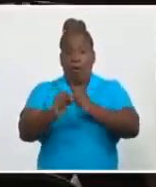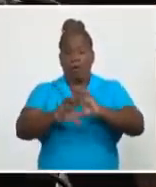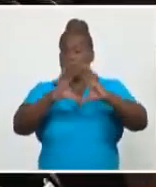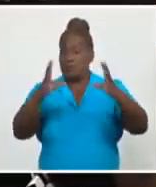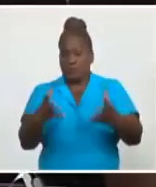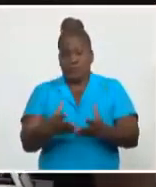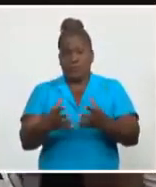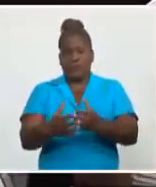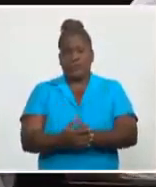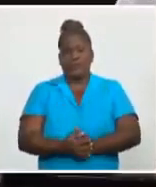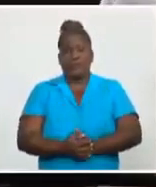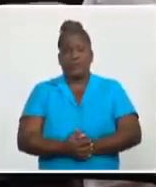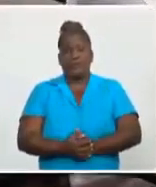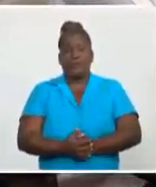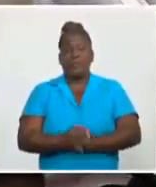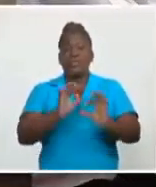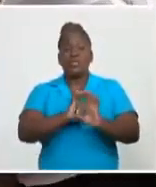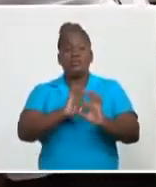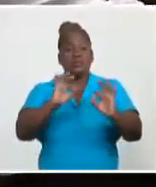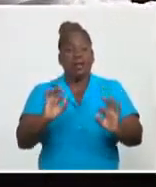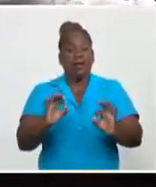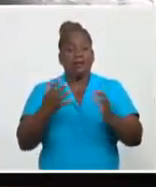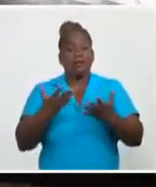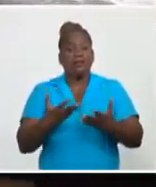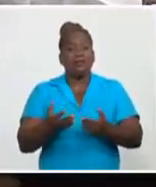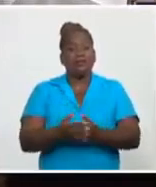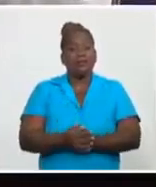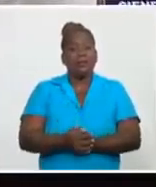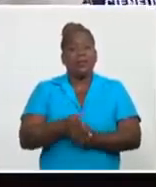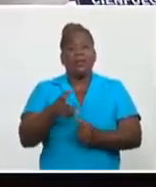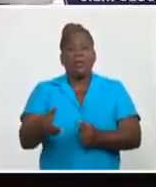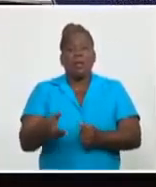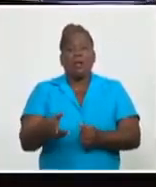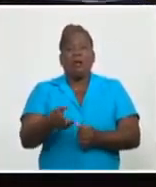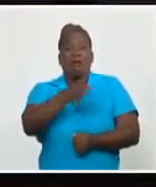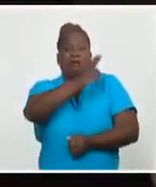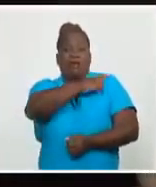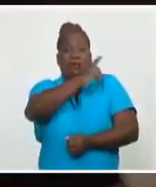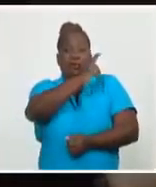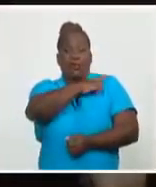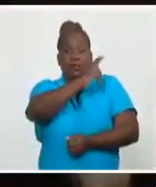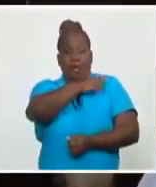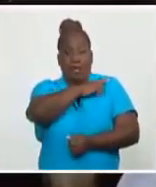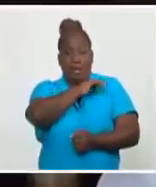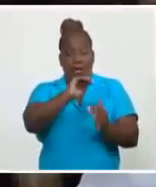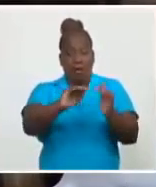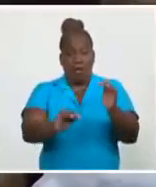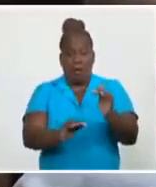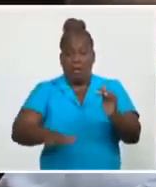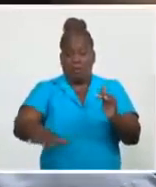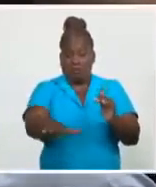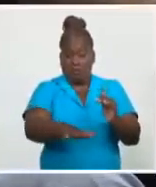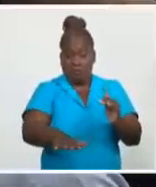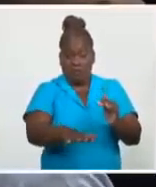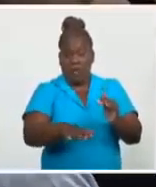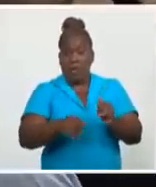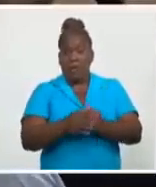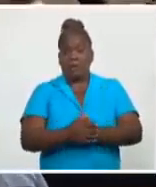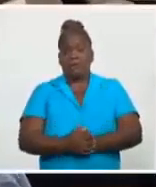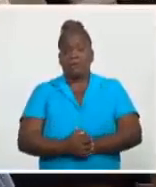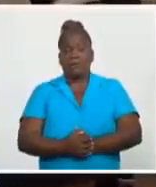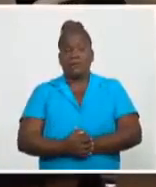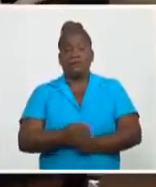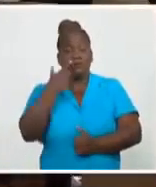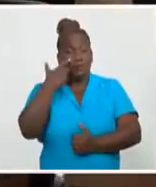actores. En particular, la descentralización de facultades a los niveles territoriales, con